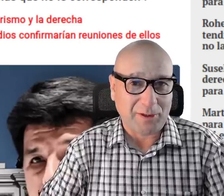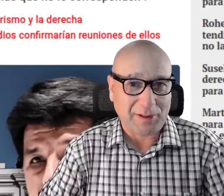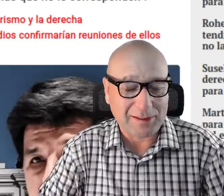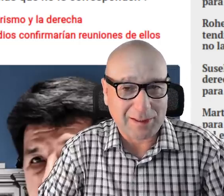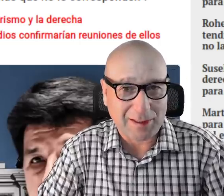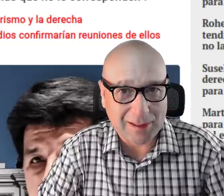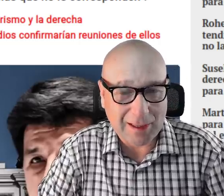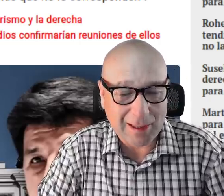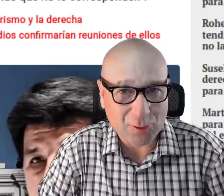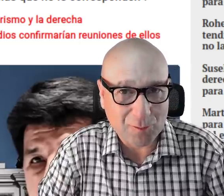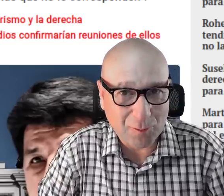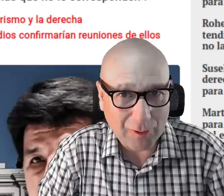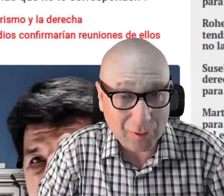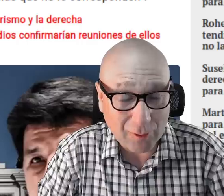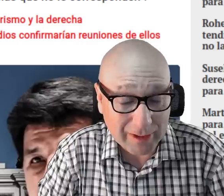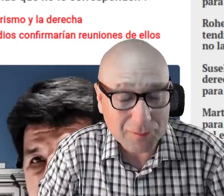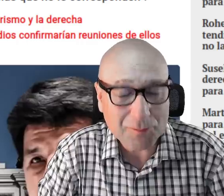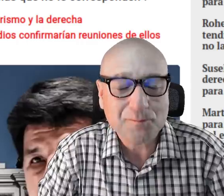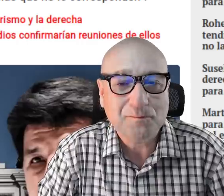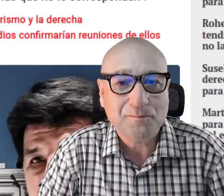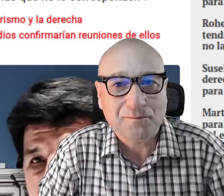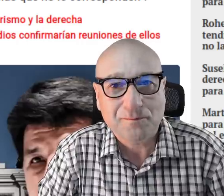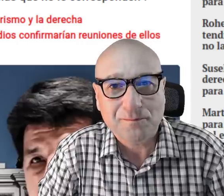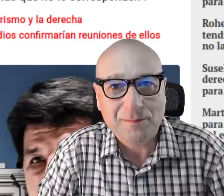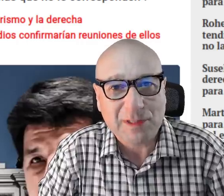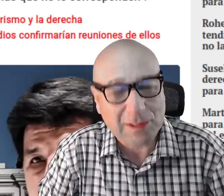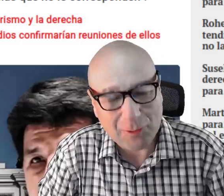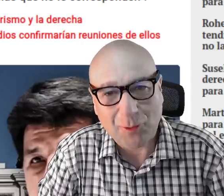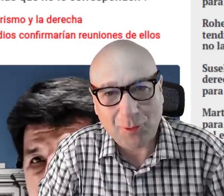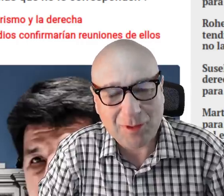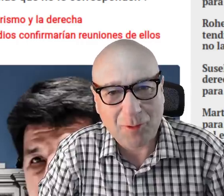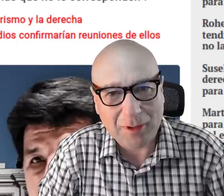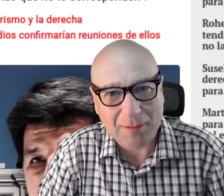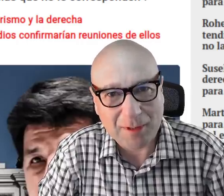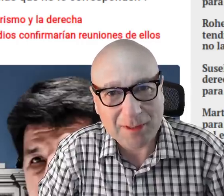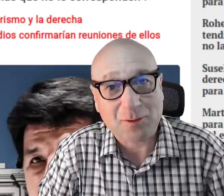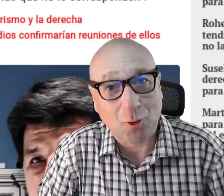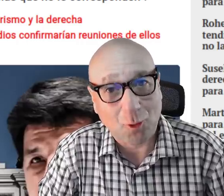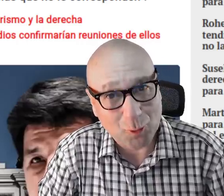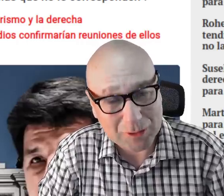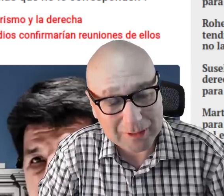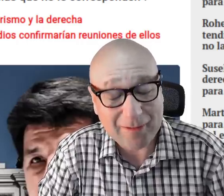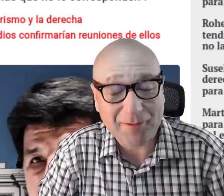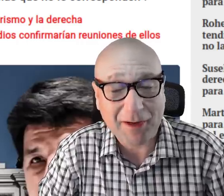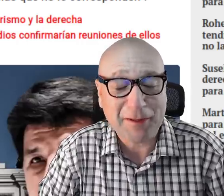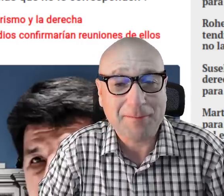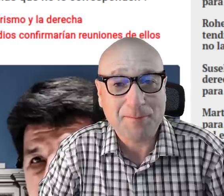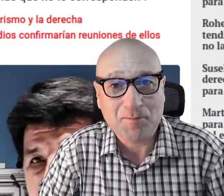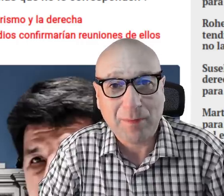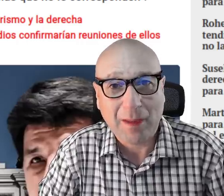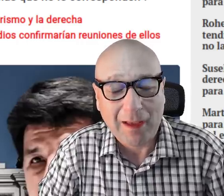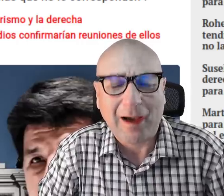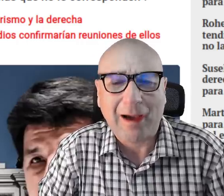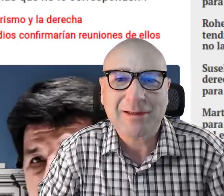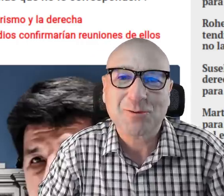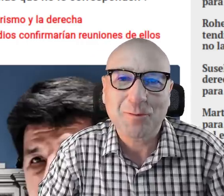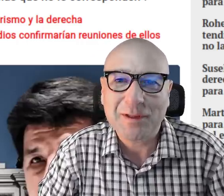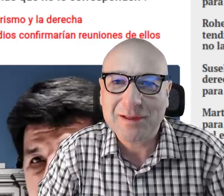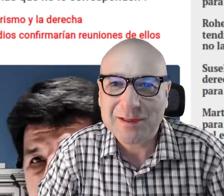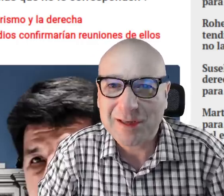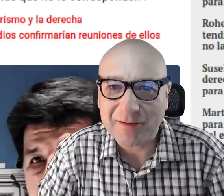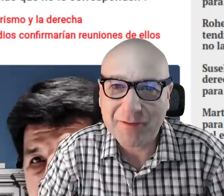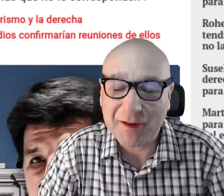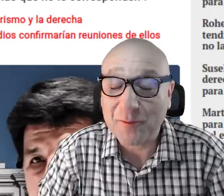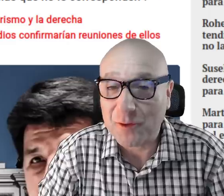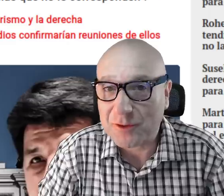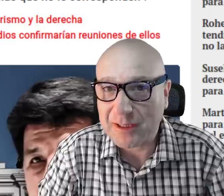mismas competencias que ya tomó el Congreso? Señor José William Zapata, ¿con usted al frente? A esas